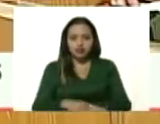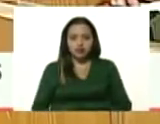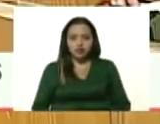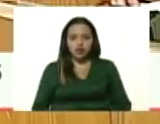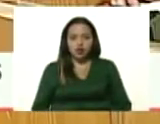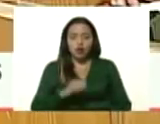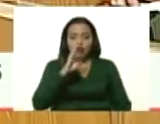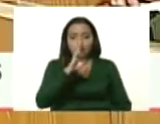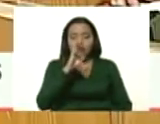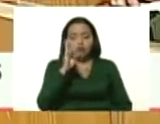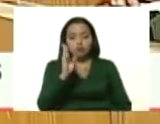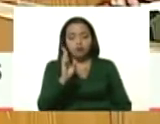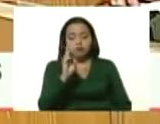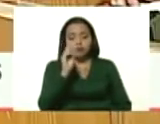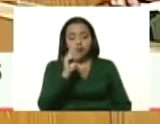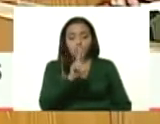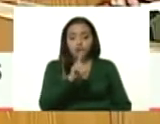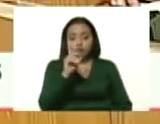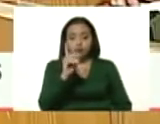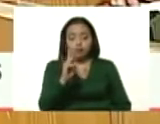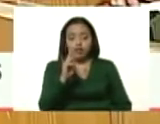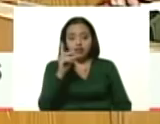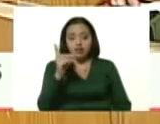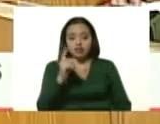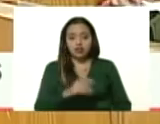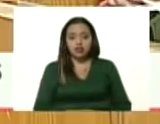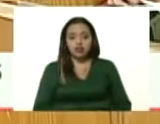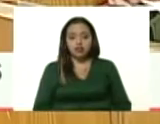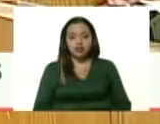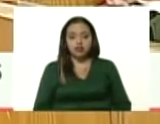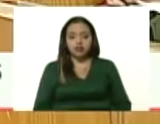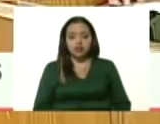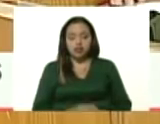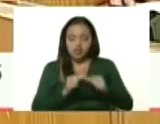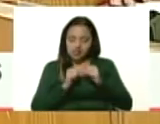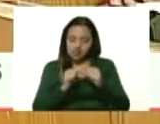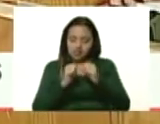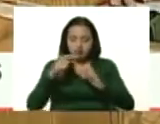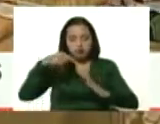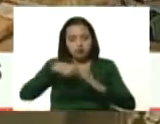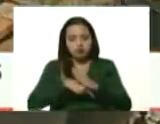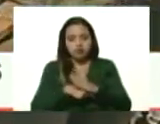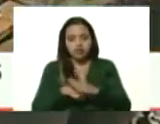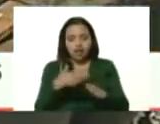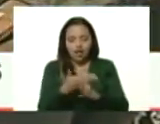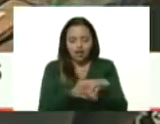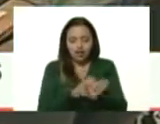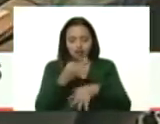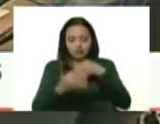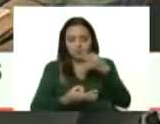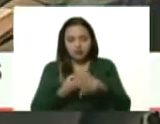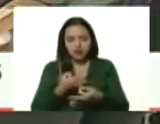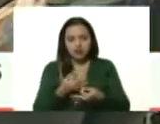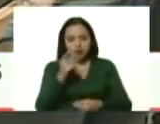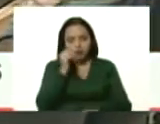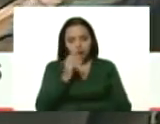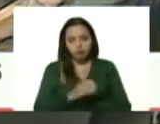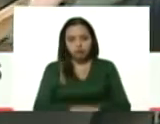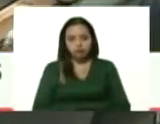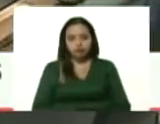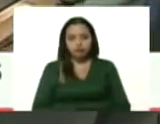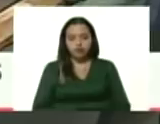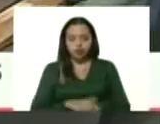UPDI y para seguir profundizando lo que decía el general Bernal Martínez,